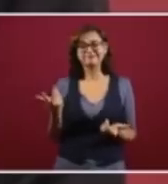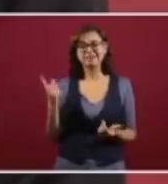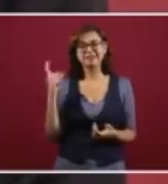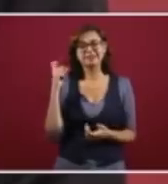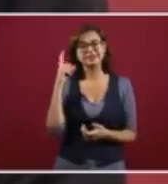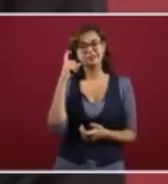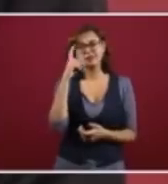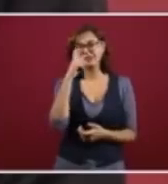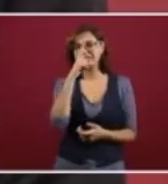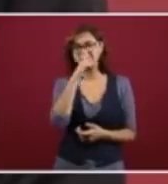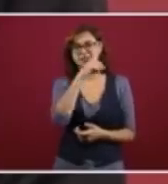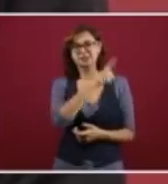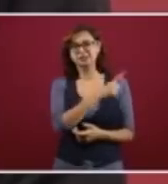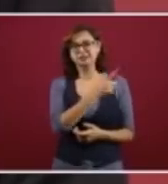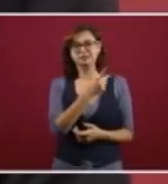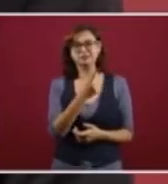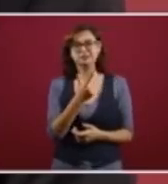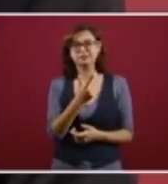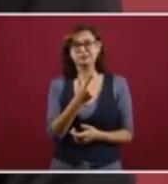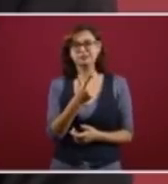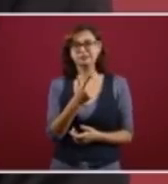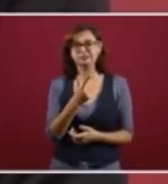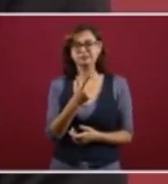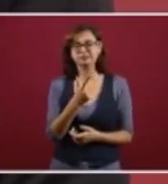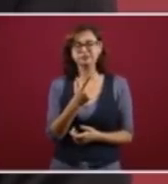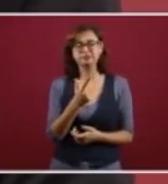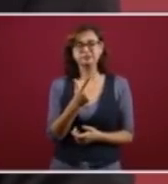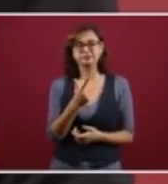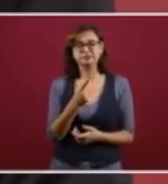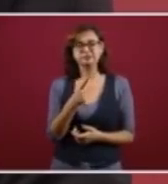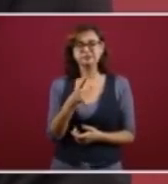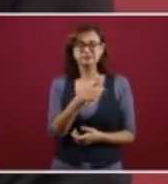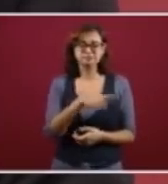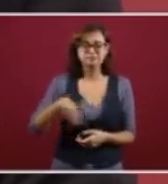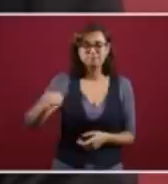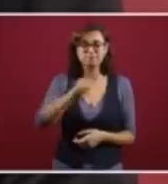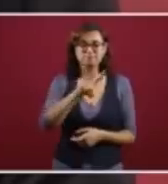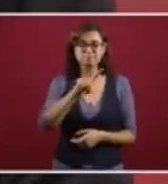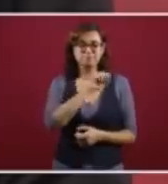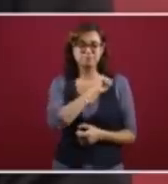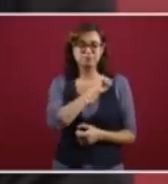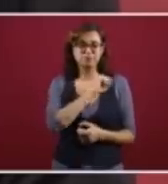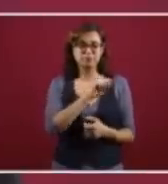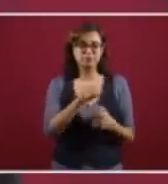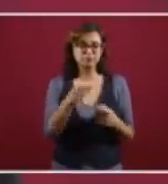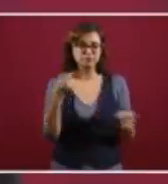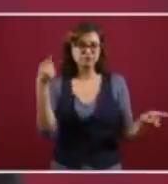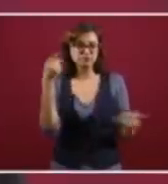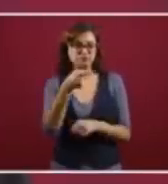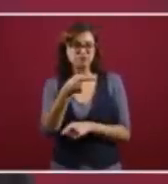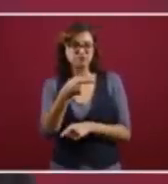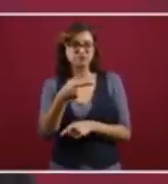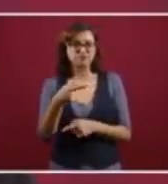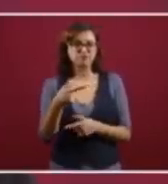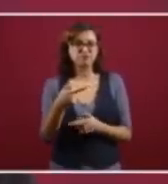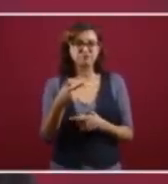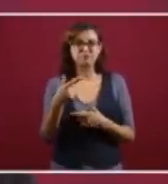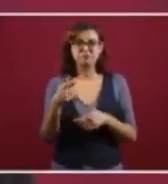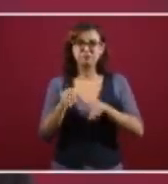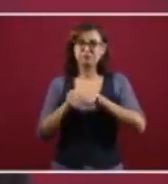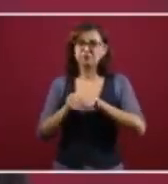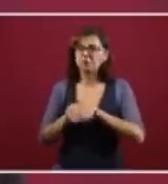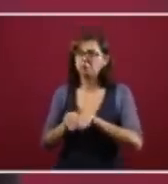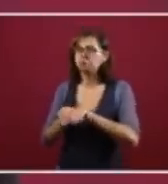toparse con los que se sentían agraviados por algún